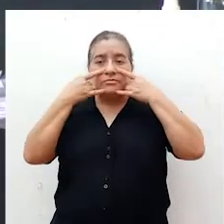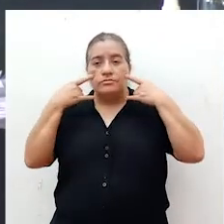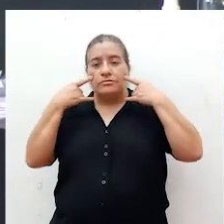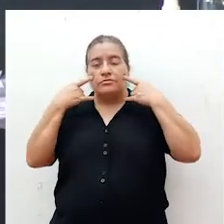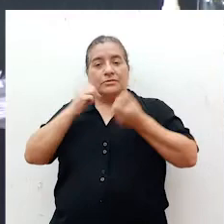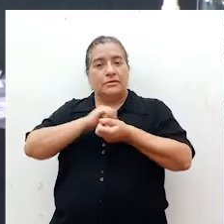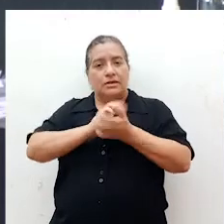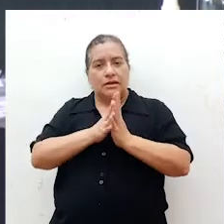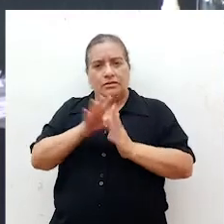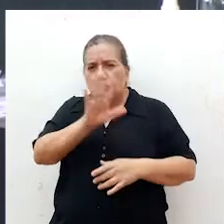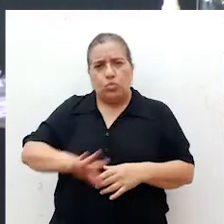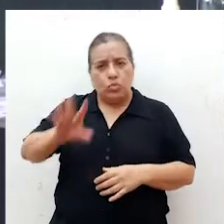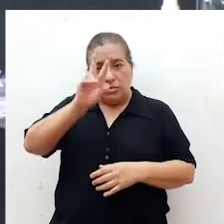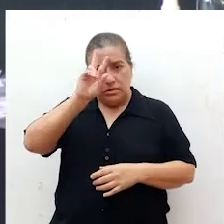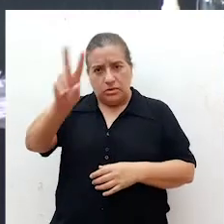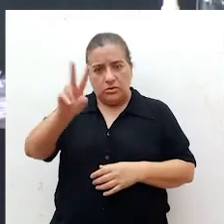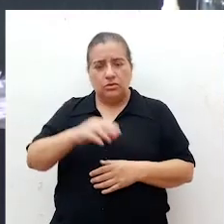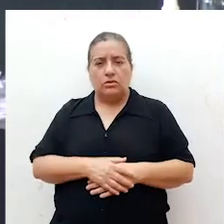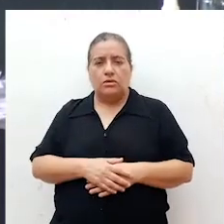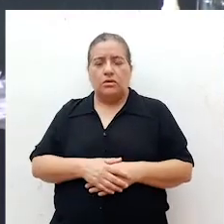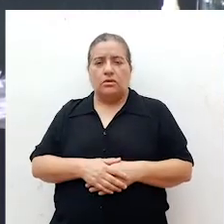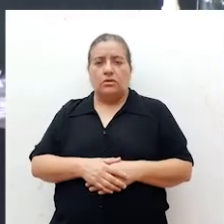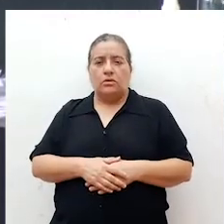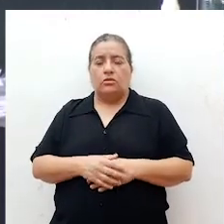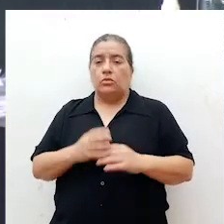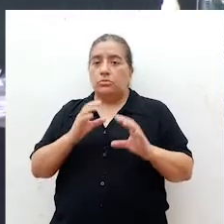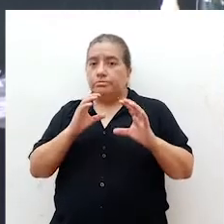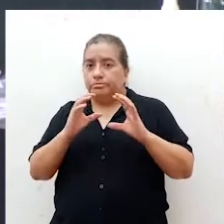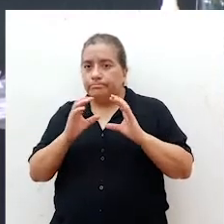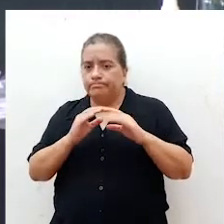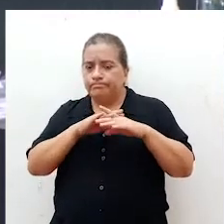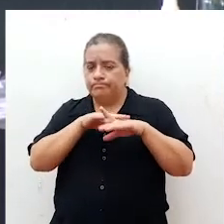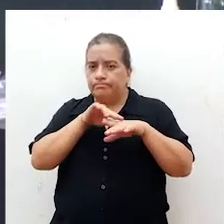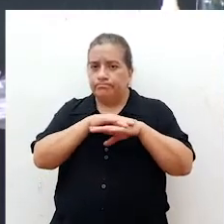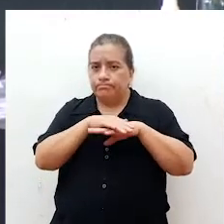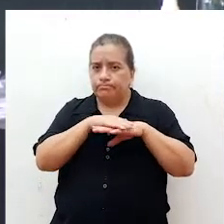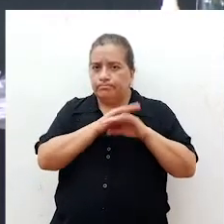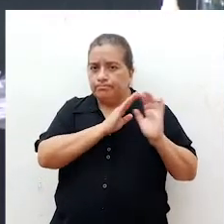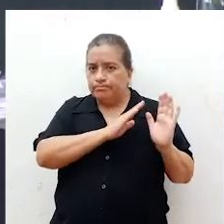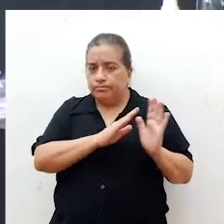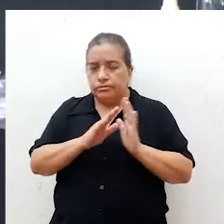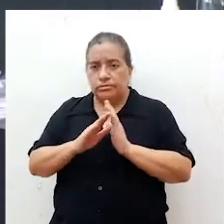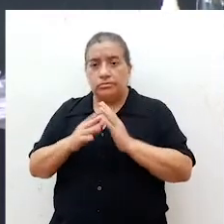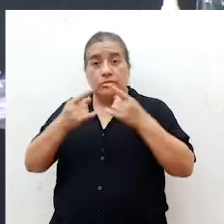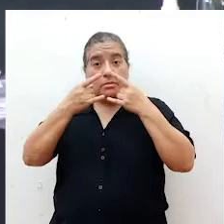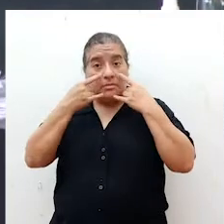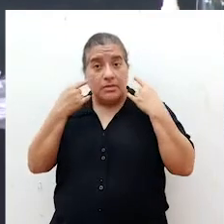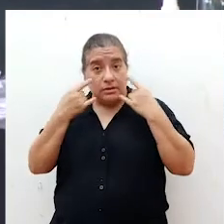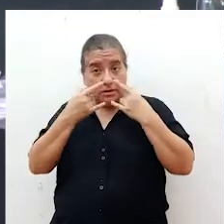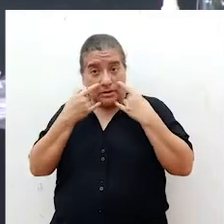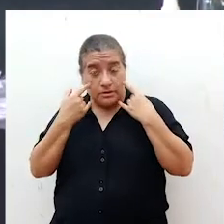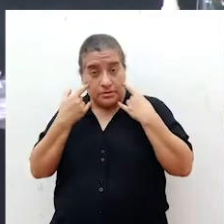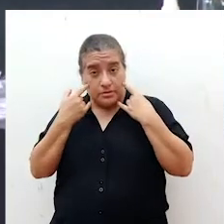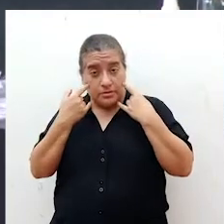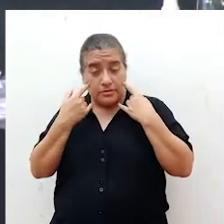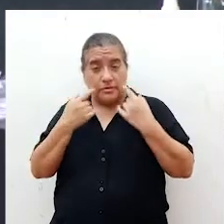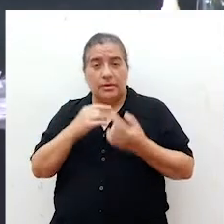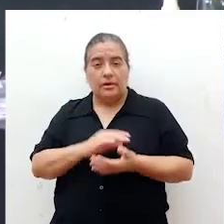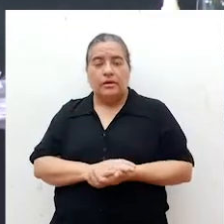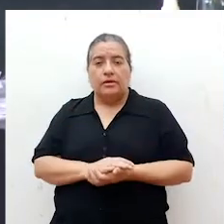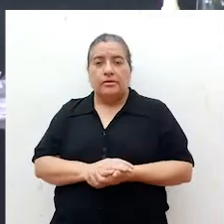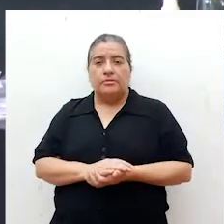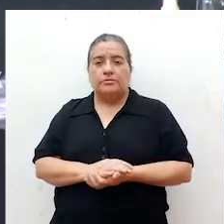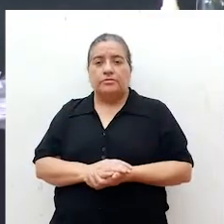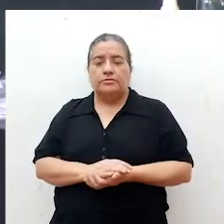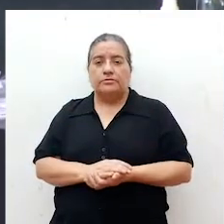del reparto de mascarillas gratuitas a nivel nacional con un plan de comunicación. Si la